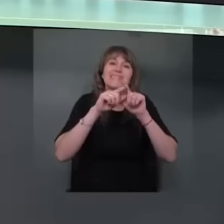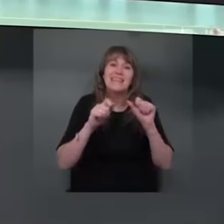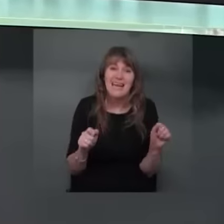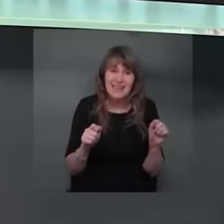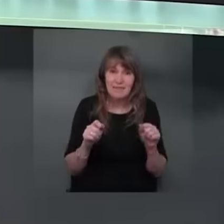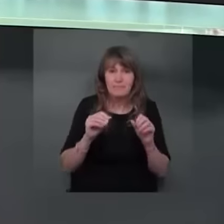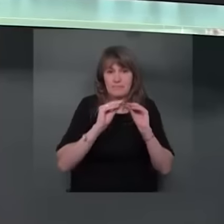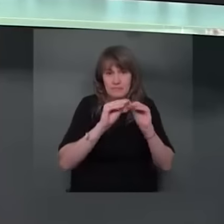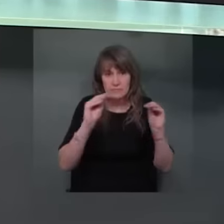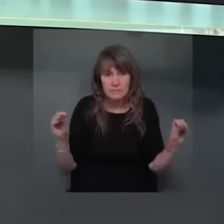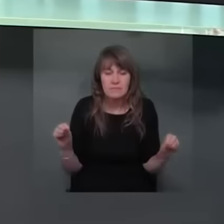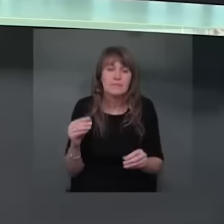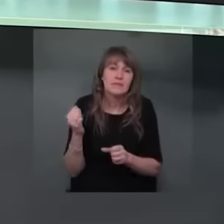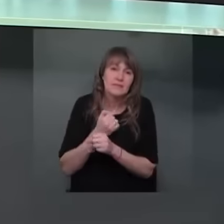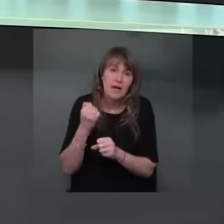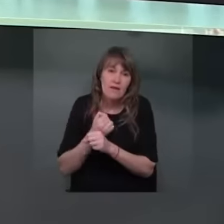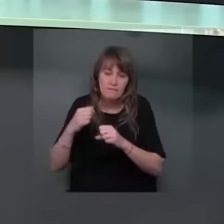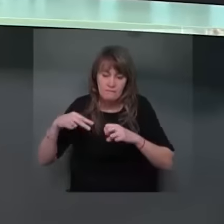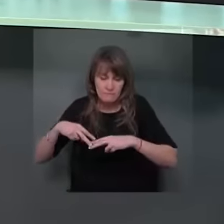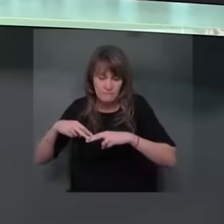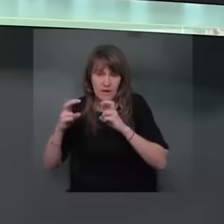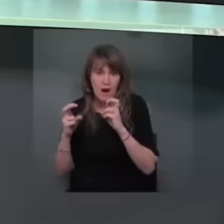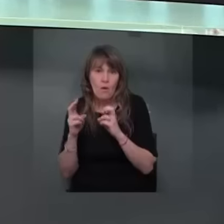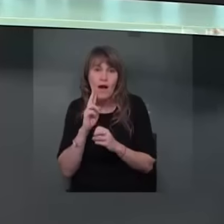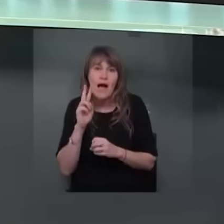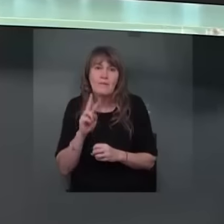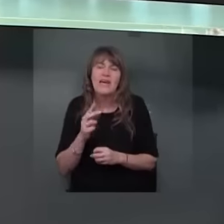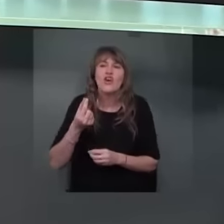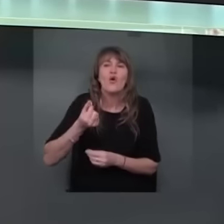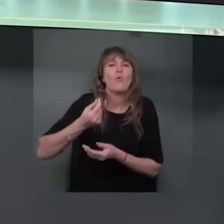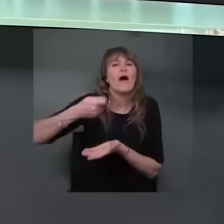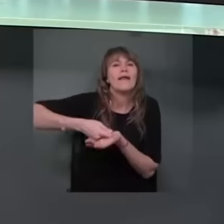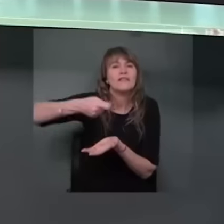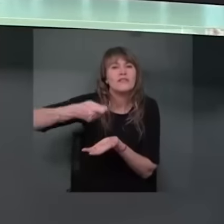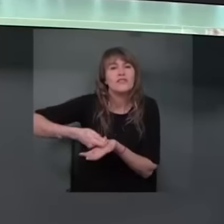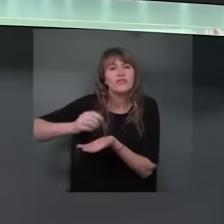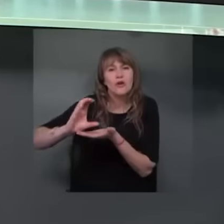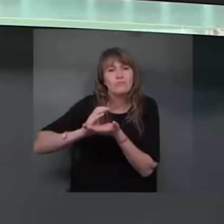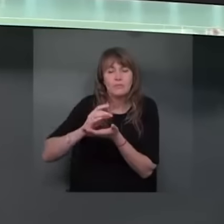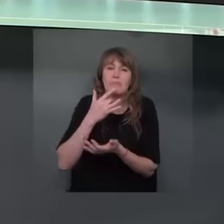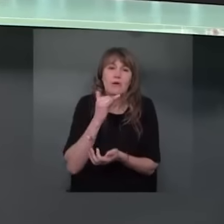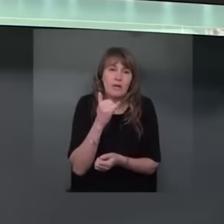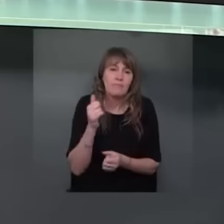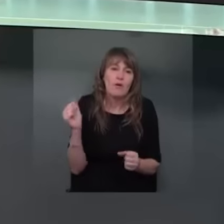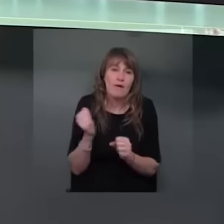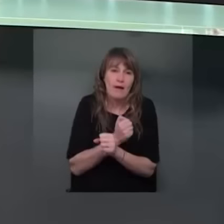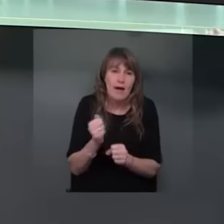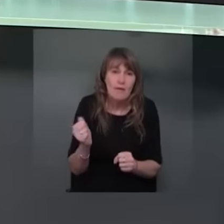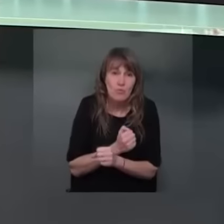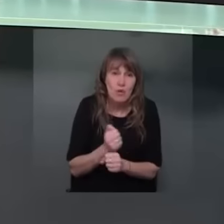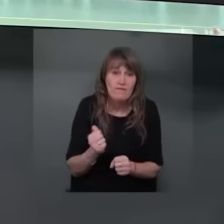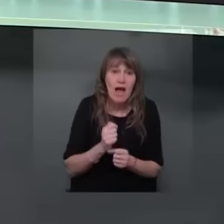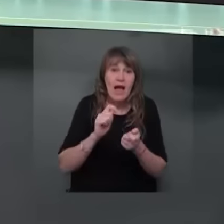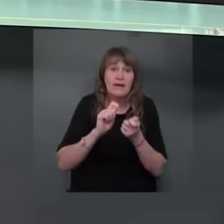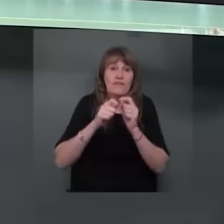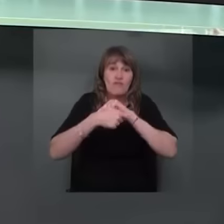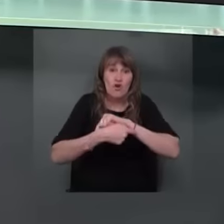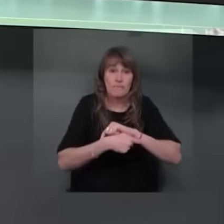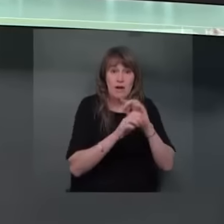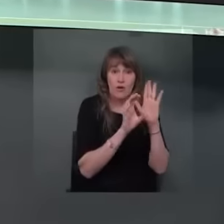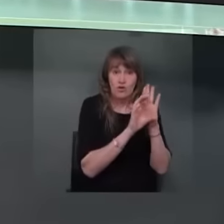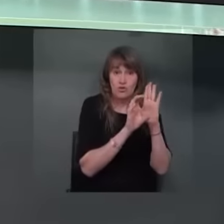Duarte un trabajo con la proyección de Los costos que implicaría la aprobación de la Reforma constitucional